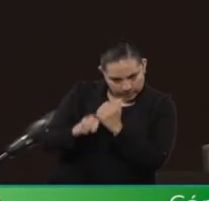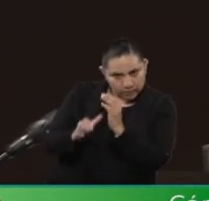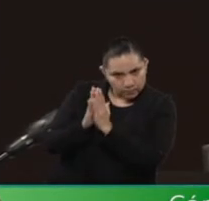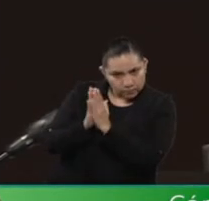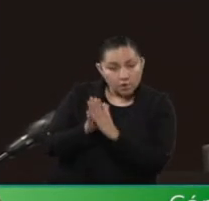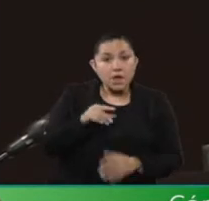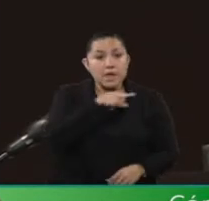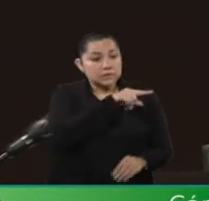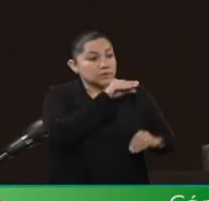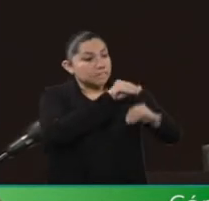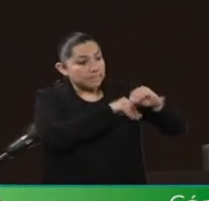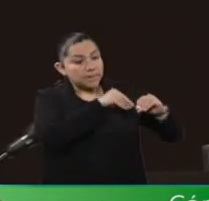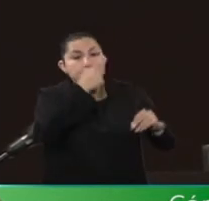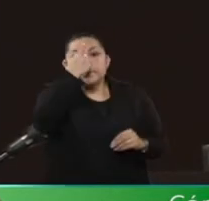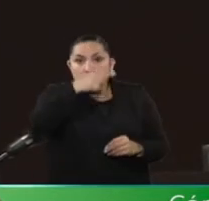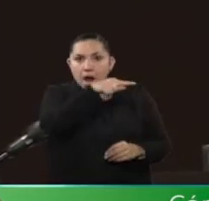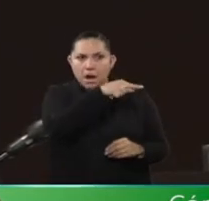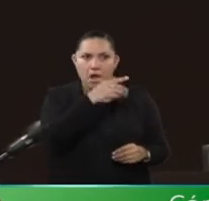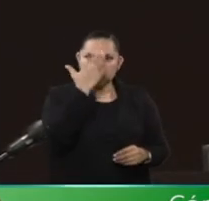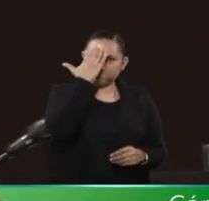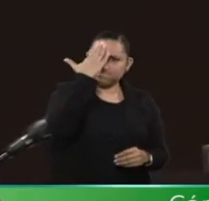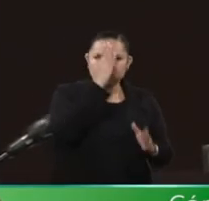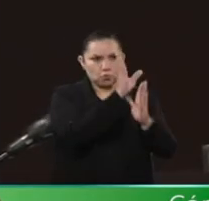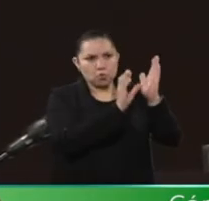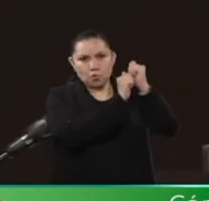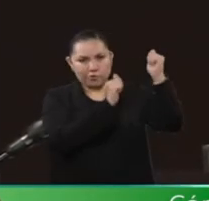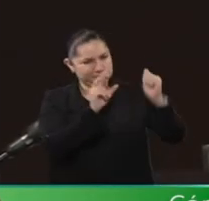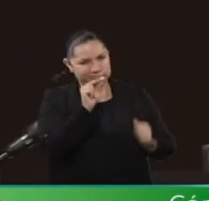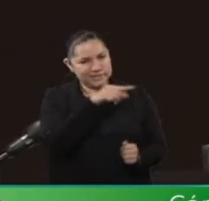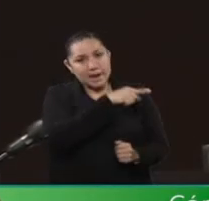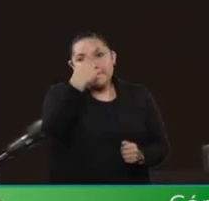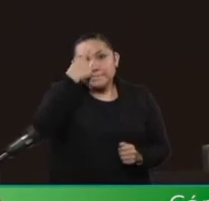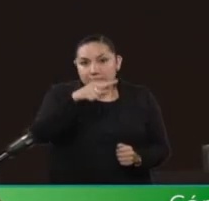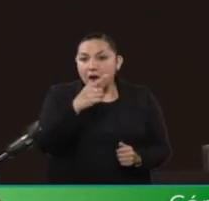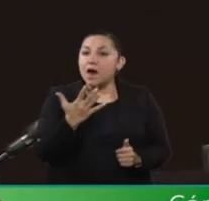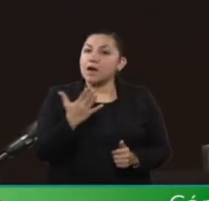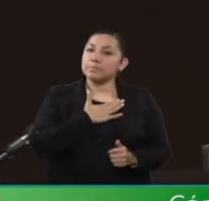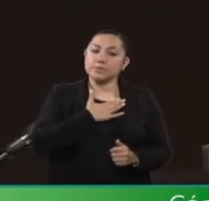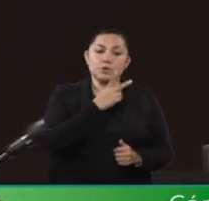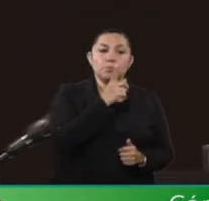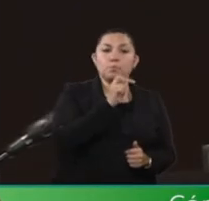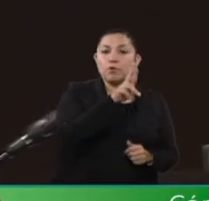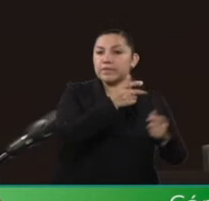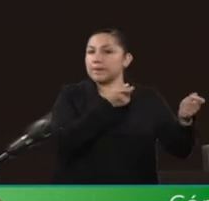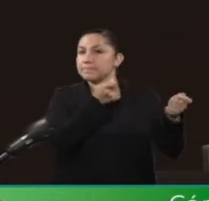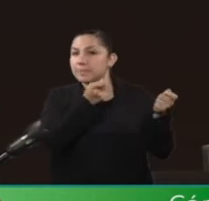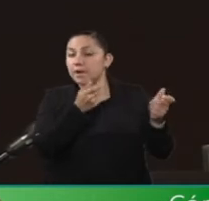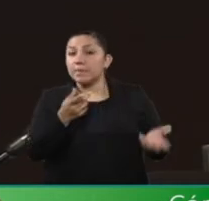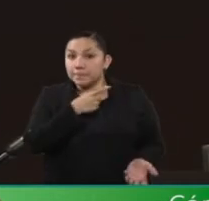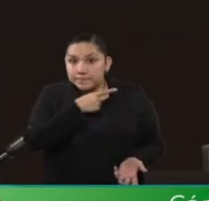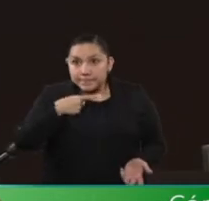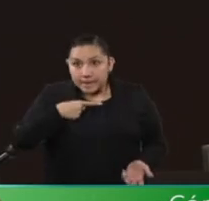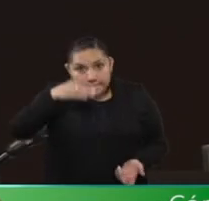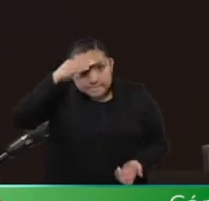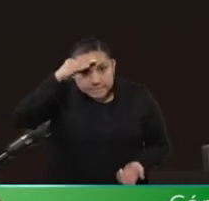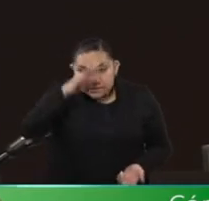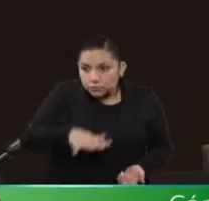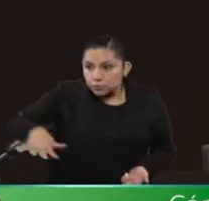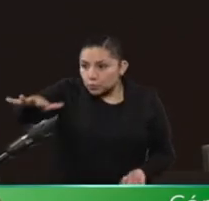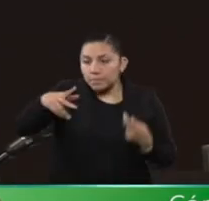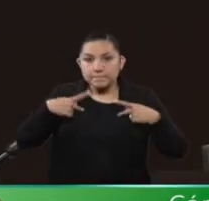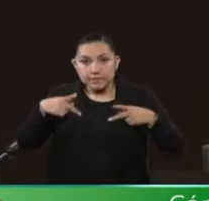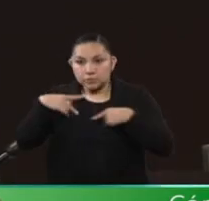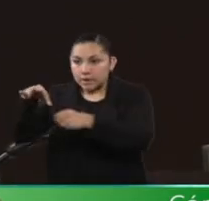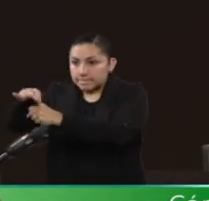poder legislativo. Consciente que el poder dimana del pueblo y que los diputados solo tenemos un poder delegado, el voto